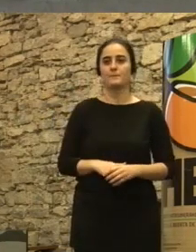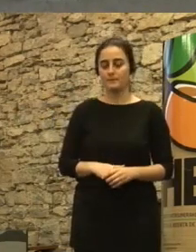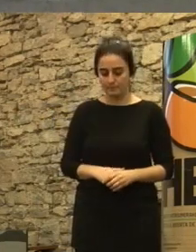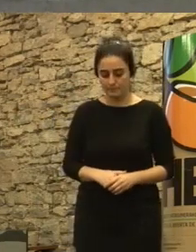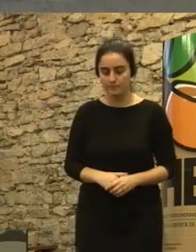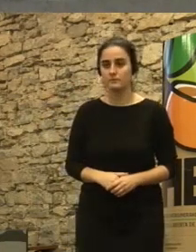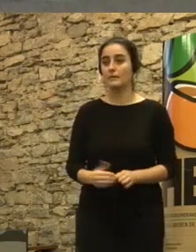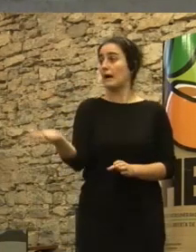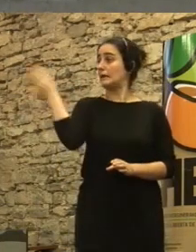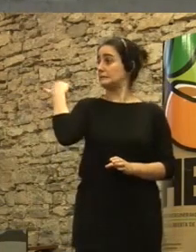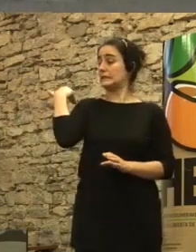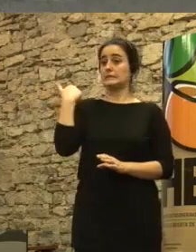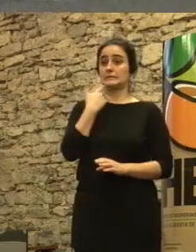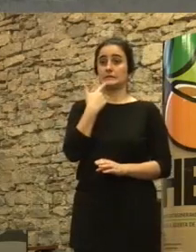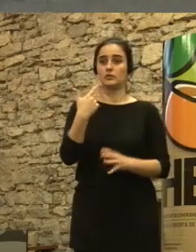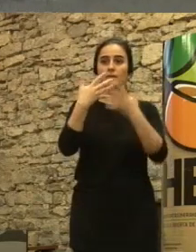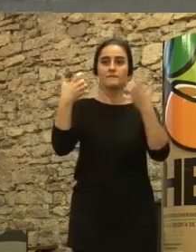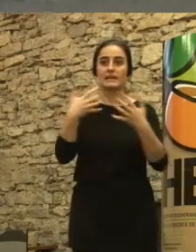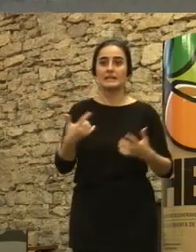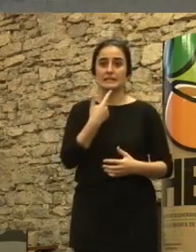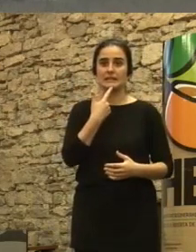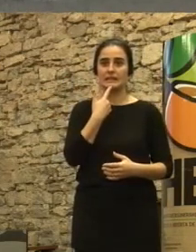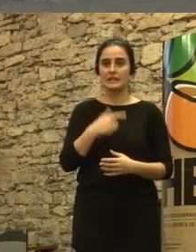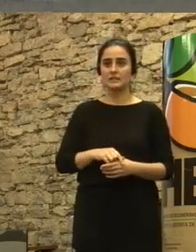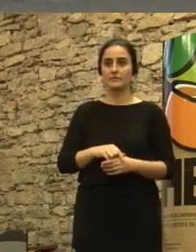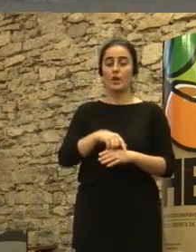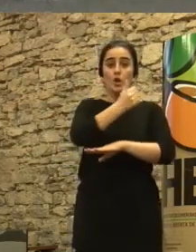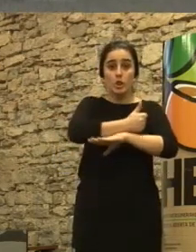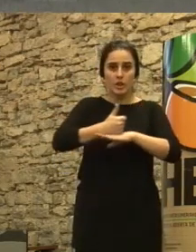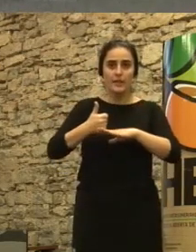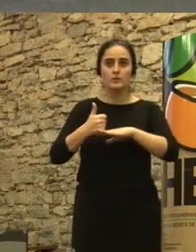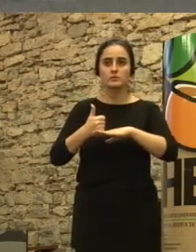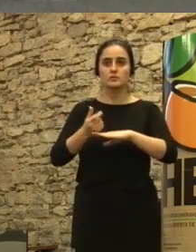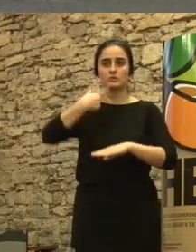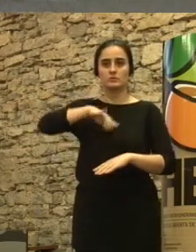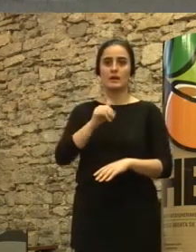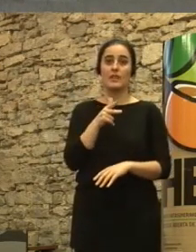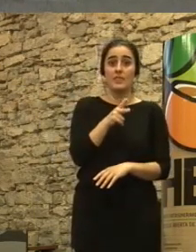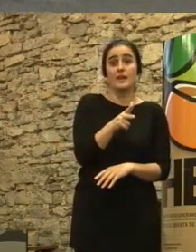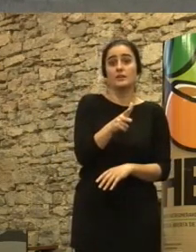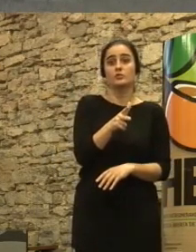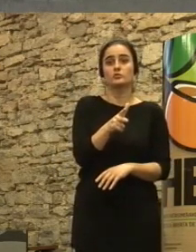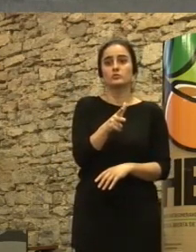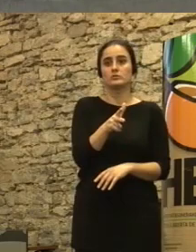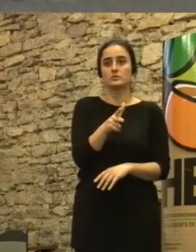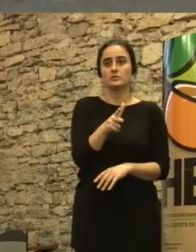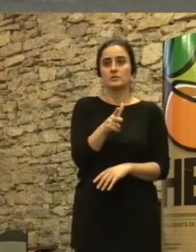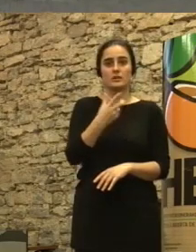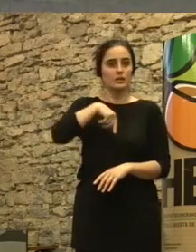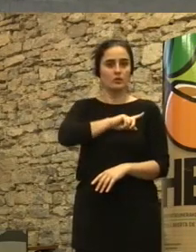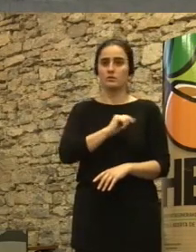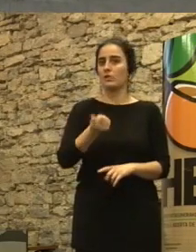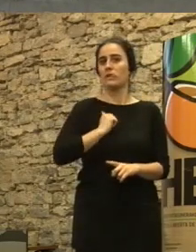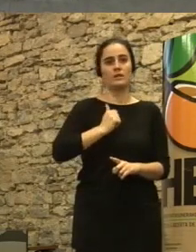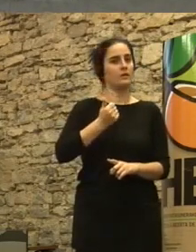Ha comentado antes unas frases que cogí, dice, los ciudadanos tenemos derechos que no